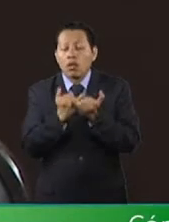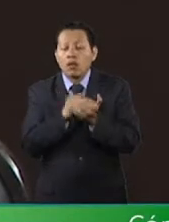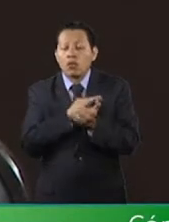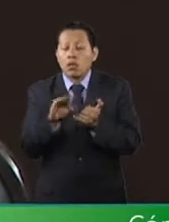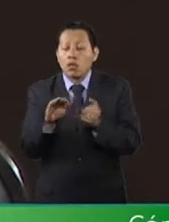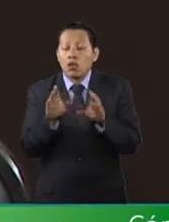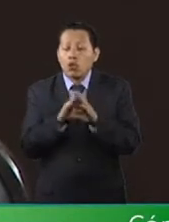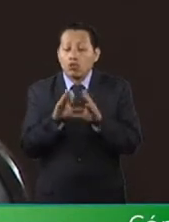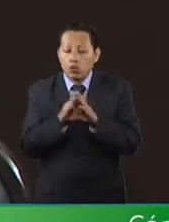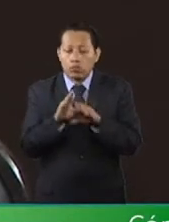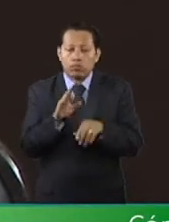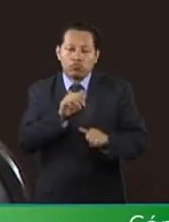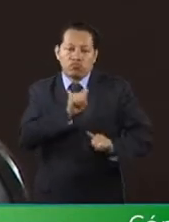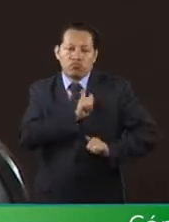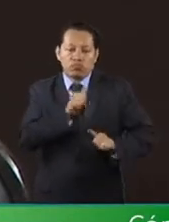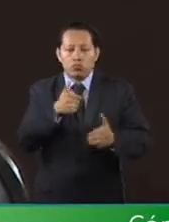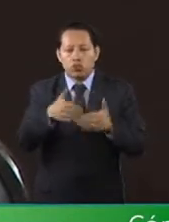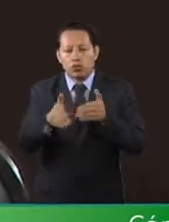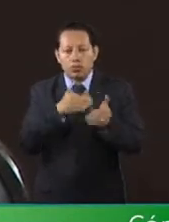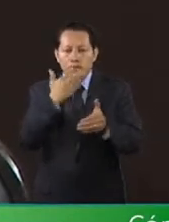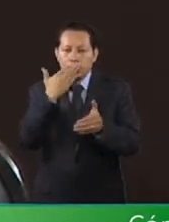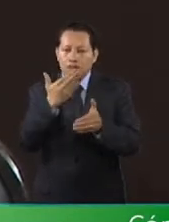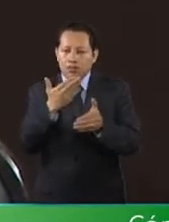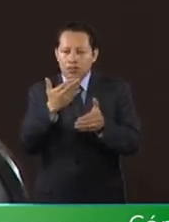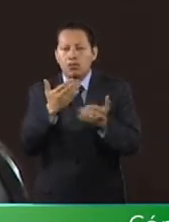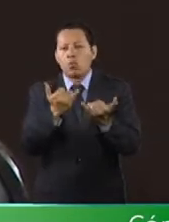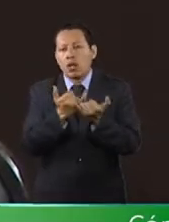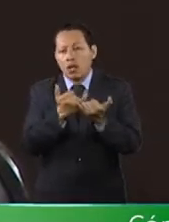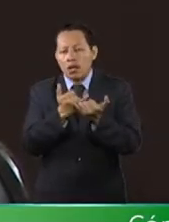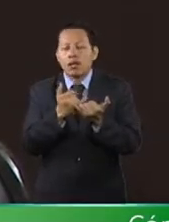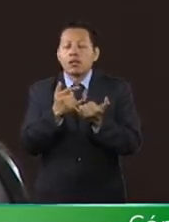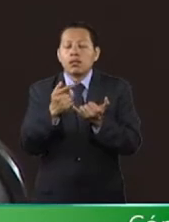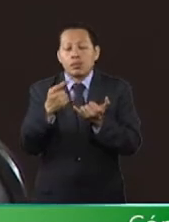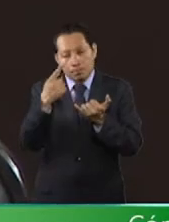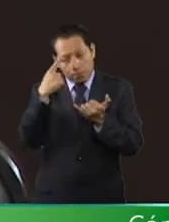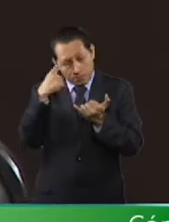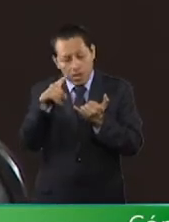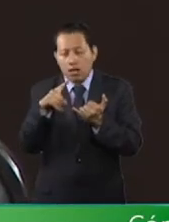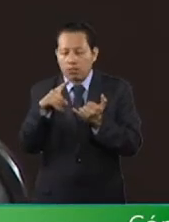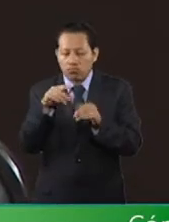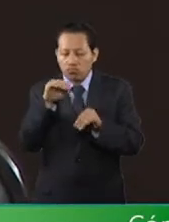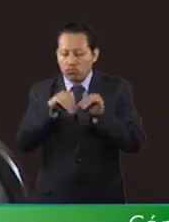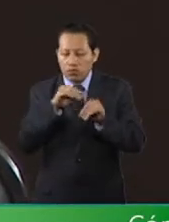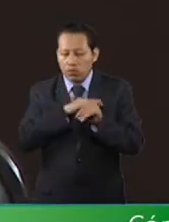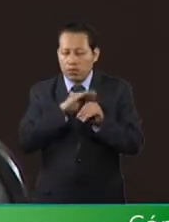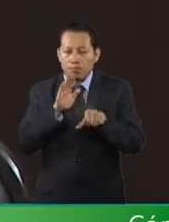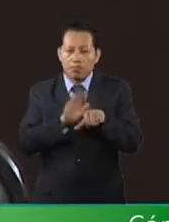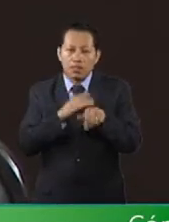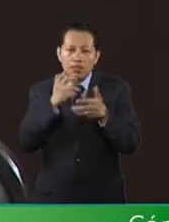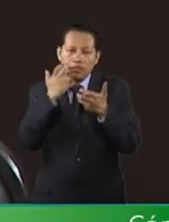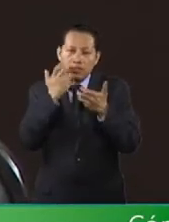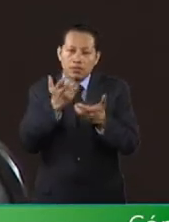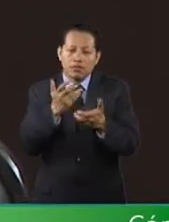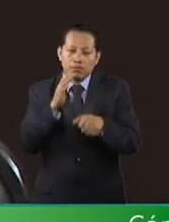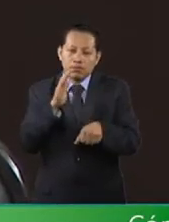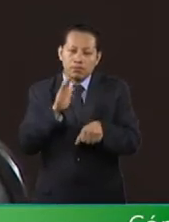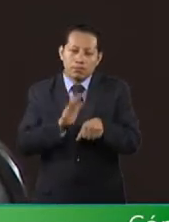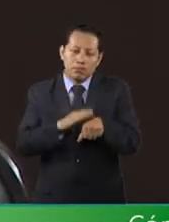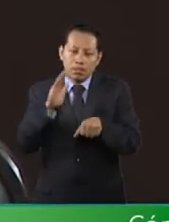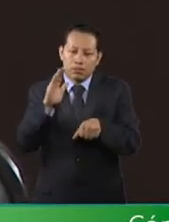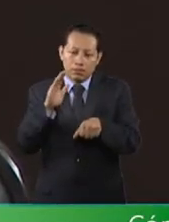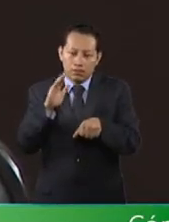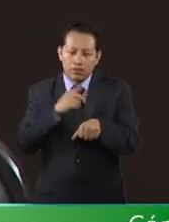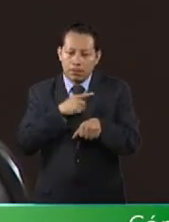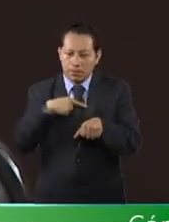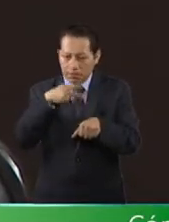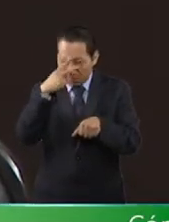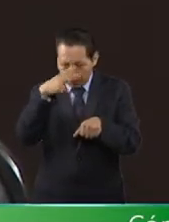armadas modernas y responsables que ayuden a construir lo que más anhela y lo que más le